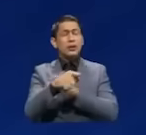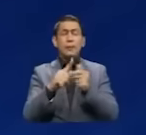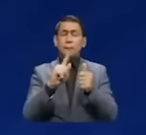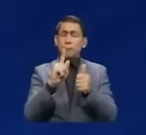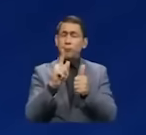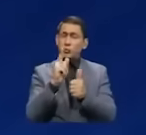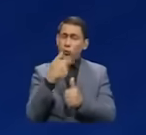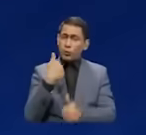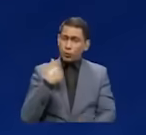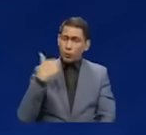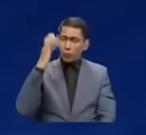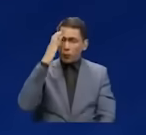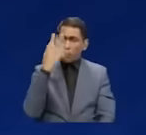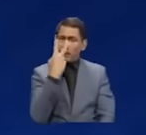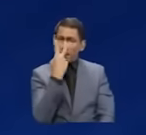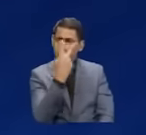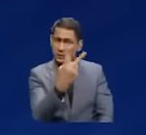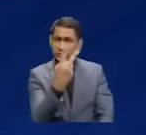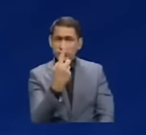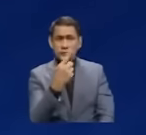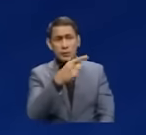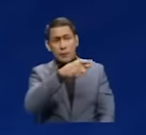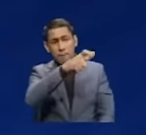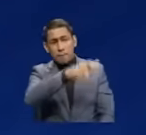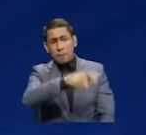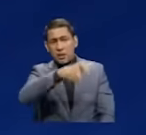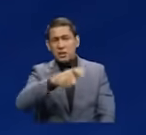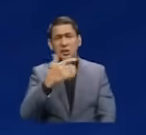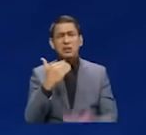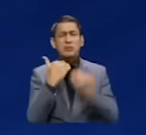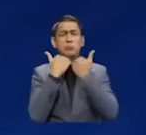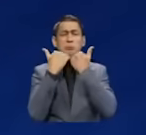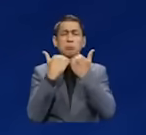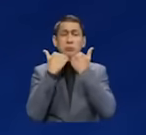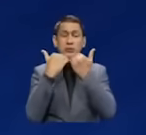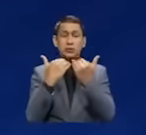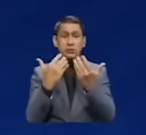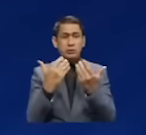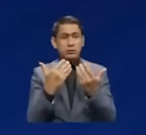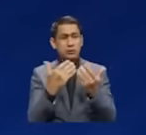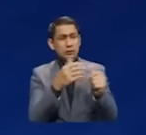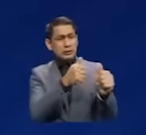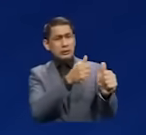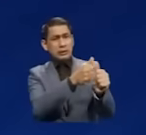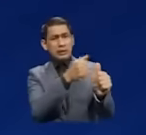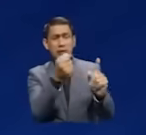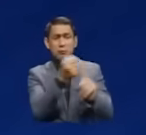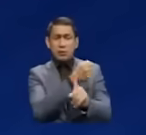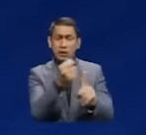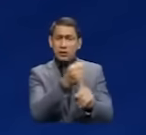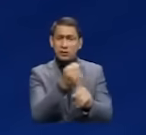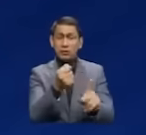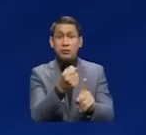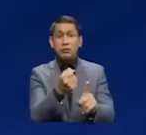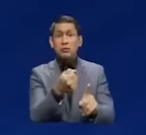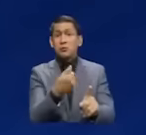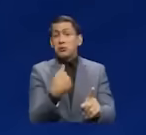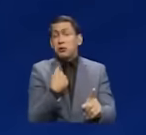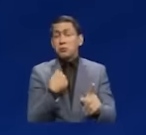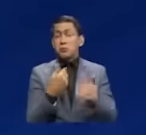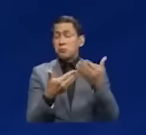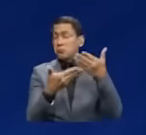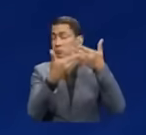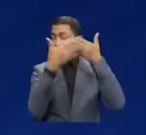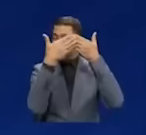usted menciona, ver esta actitud de que me importismo ya de la sociedad ante la ola delincuencial. Es decir, prefiero no meterme, hacerme el que